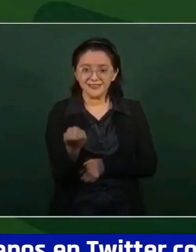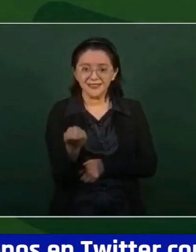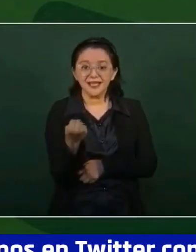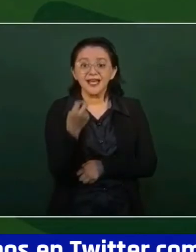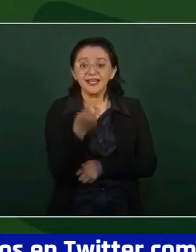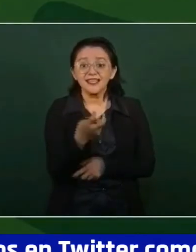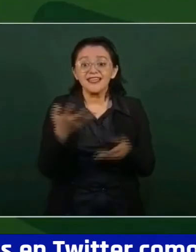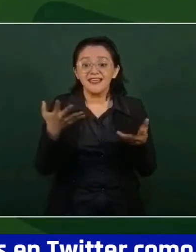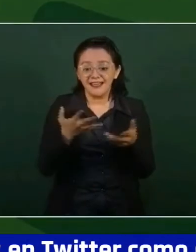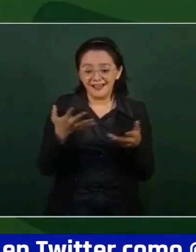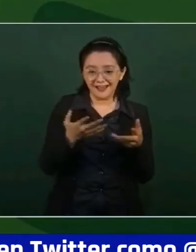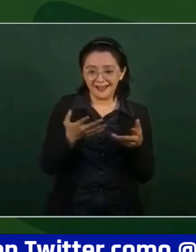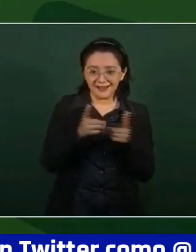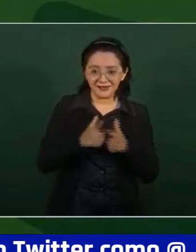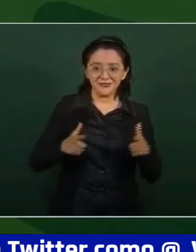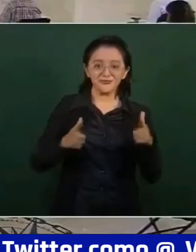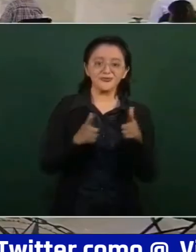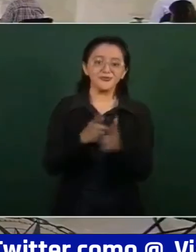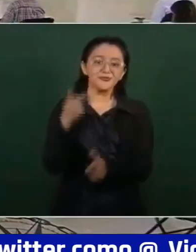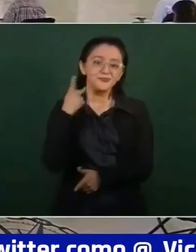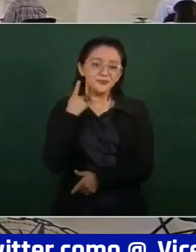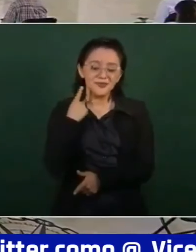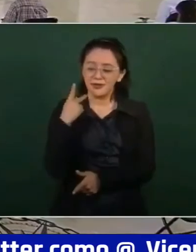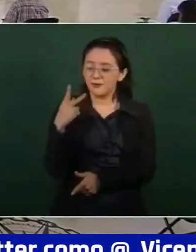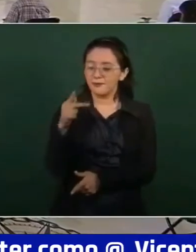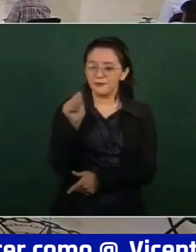se funda el PAN.